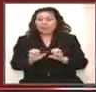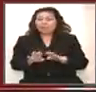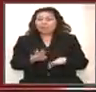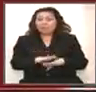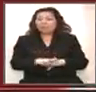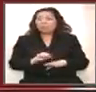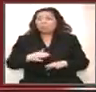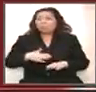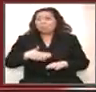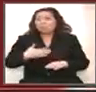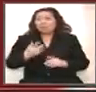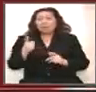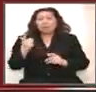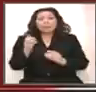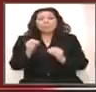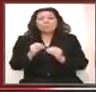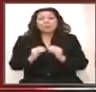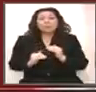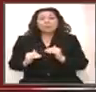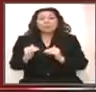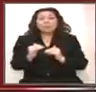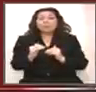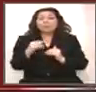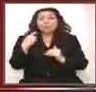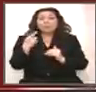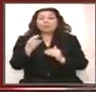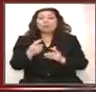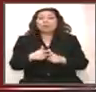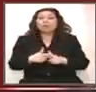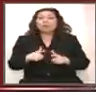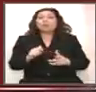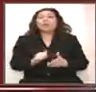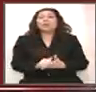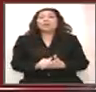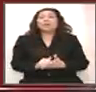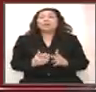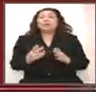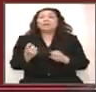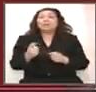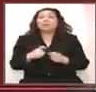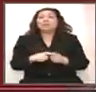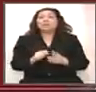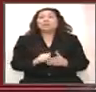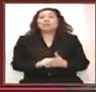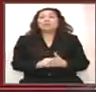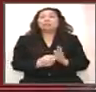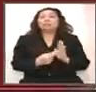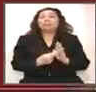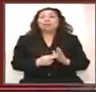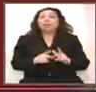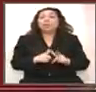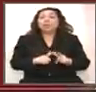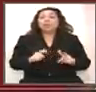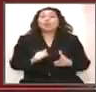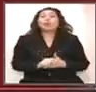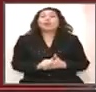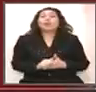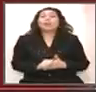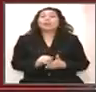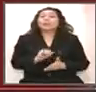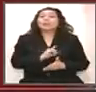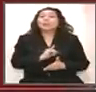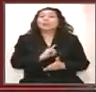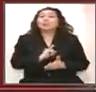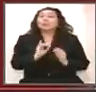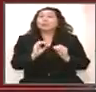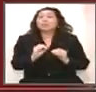local Puedo. Es liderado por la máxima autoridad política de la localidad y le integran las autoridades y representantes locales de las